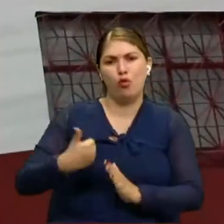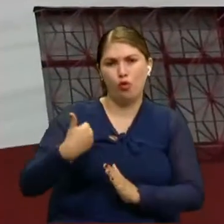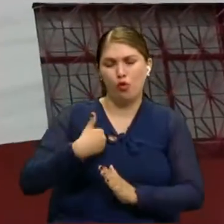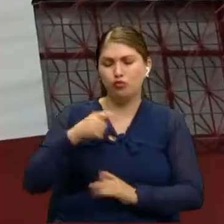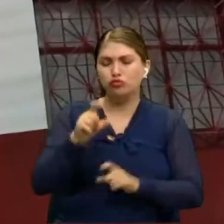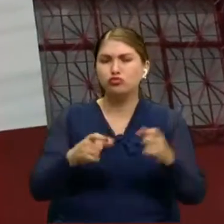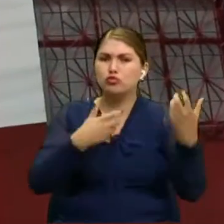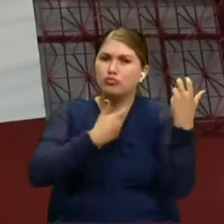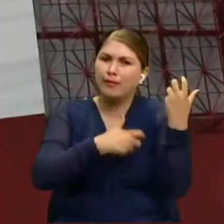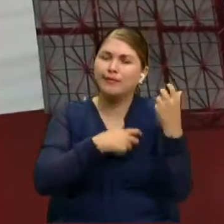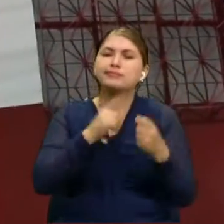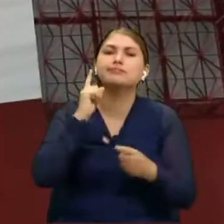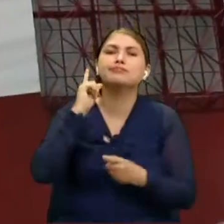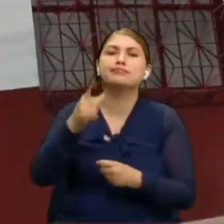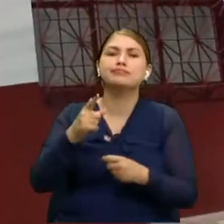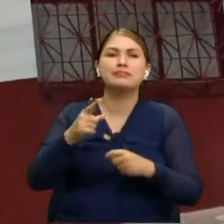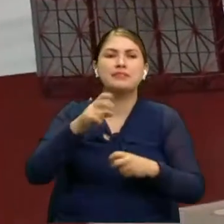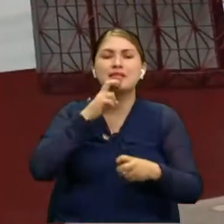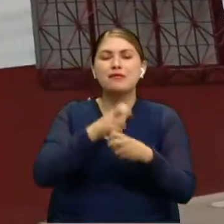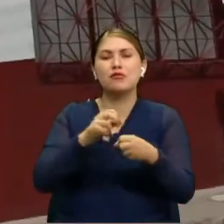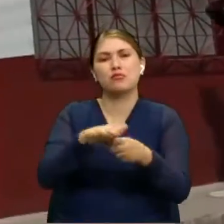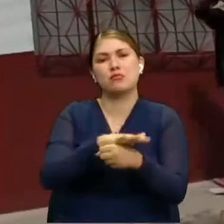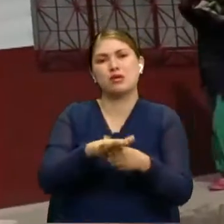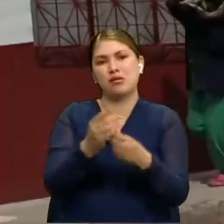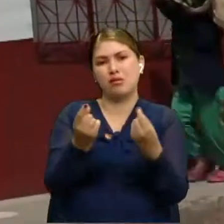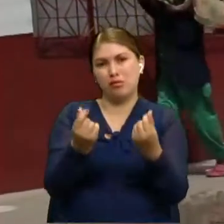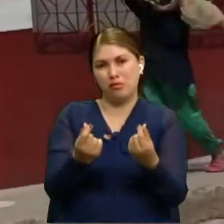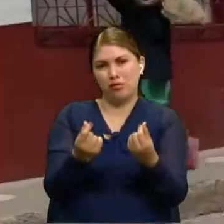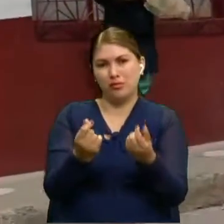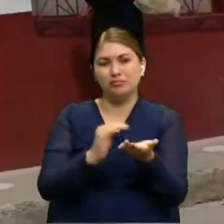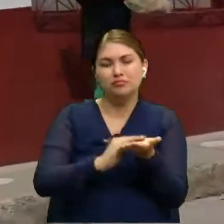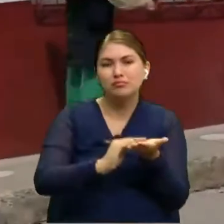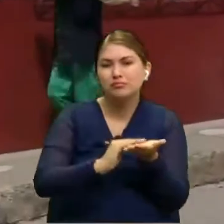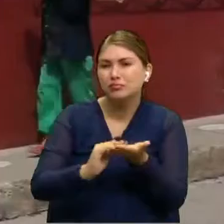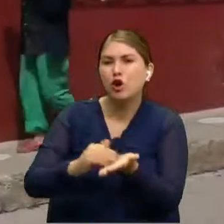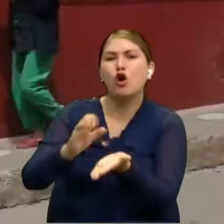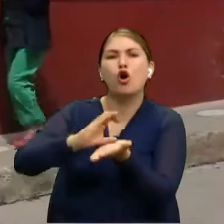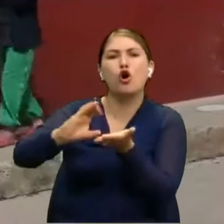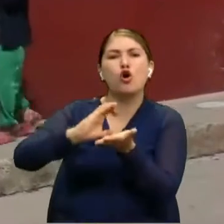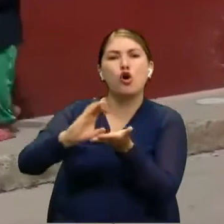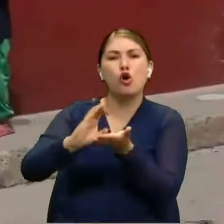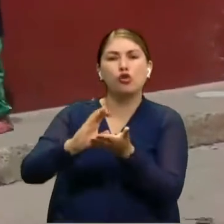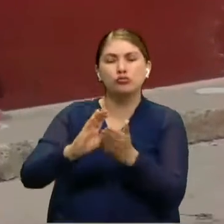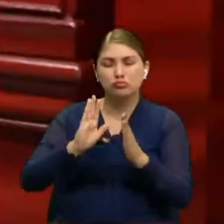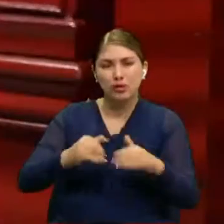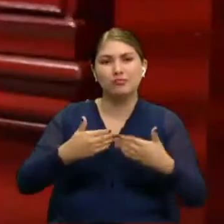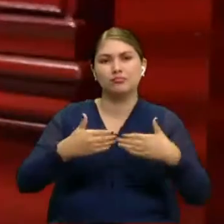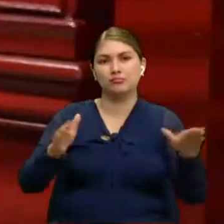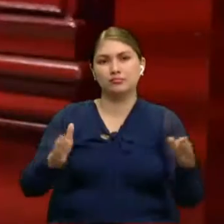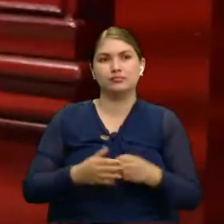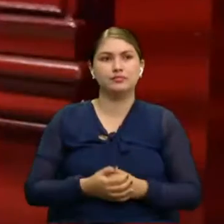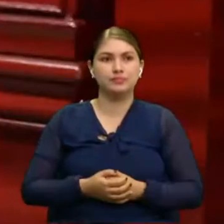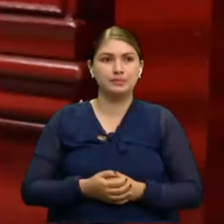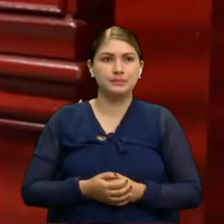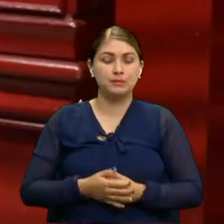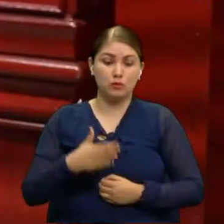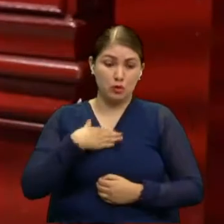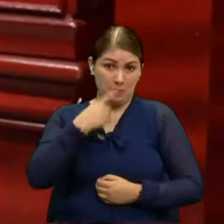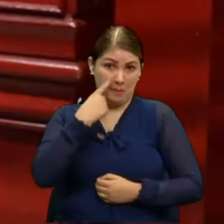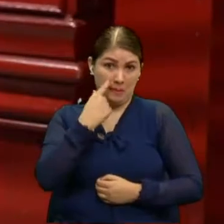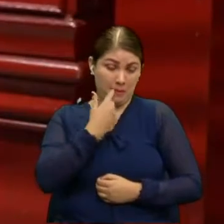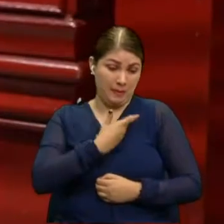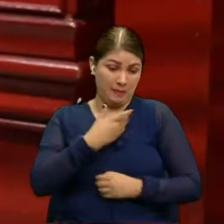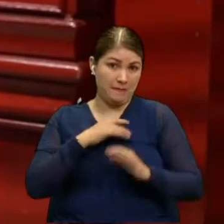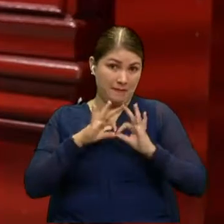veleñas obedece a las dificultades económicas que se presentan para sufragar los costos del funcionamiento bueno como padre de familia